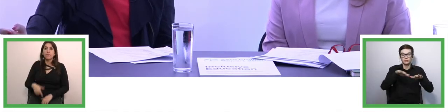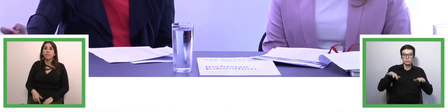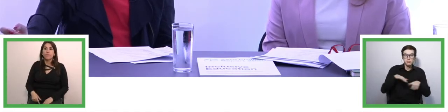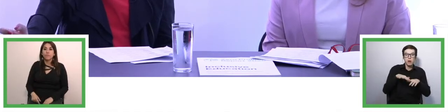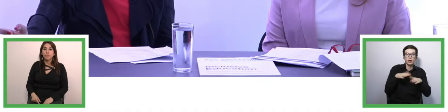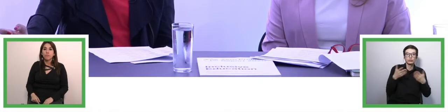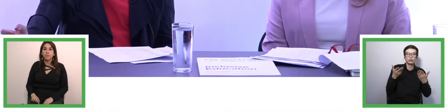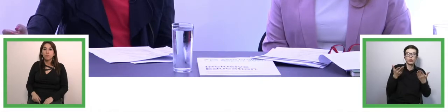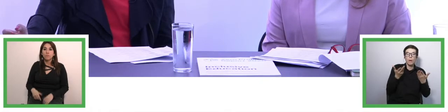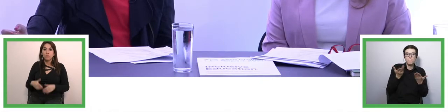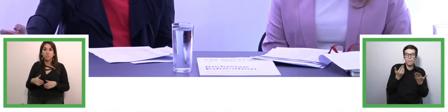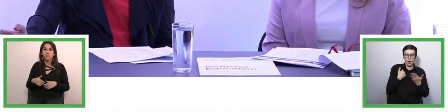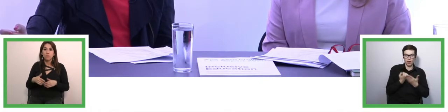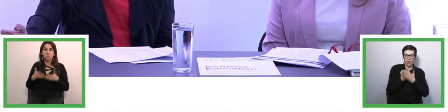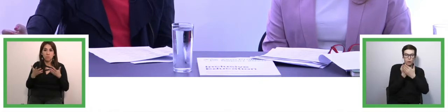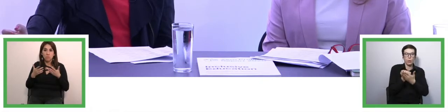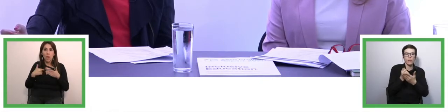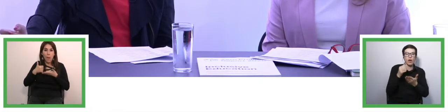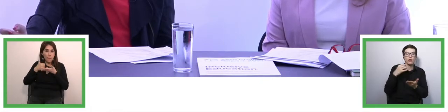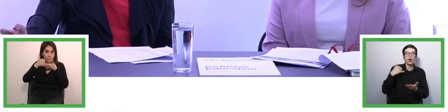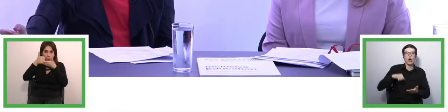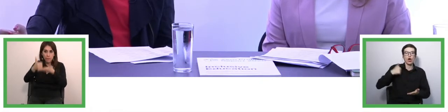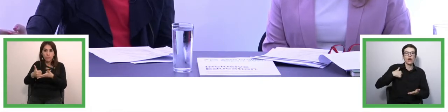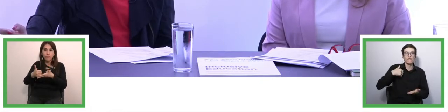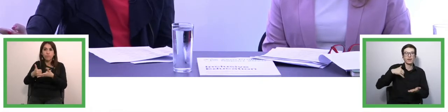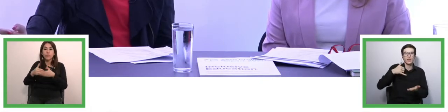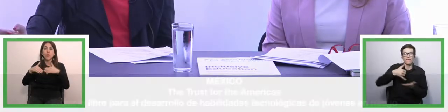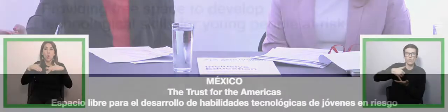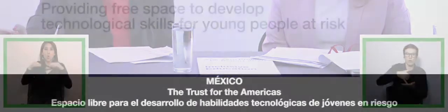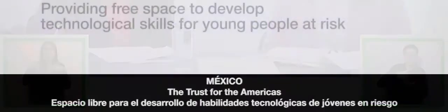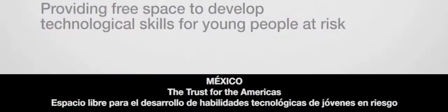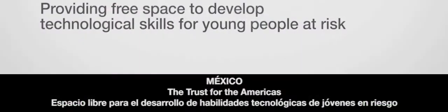riesgo de jóvenes en riesgo. ¿Vamos video?